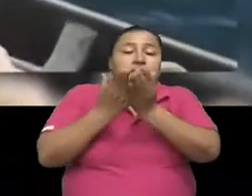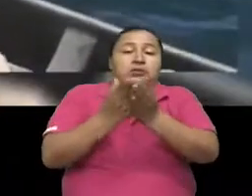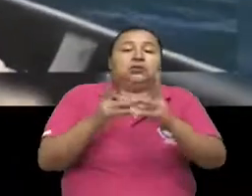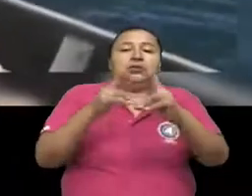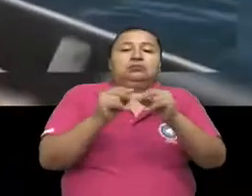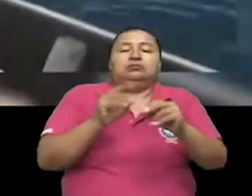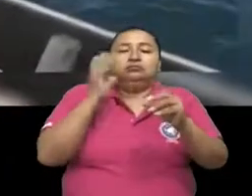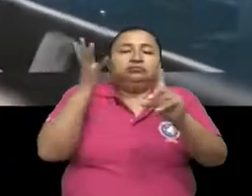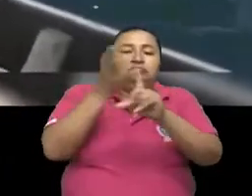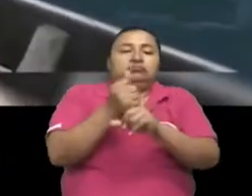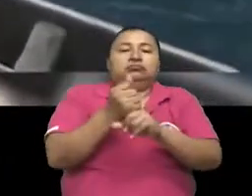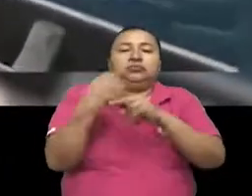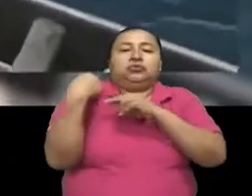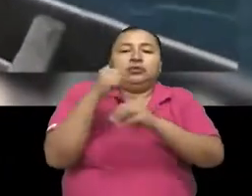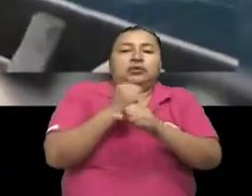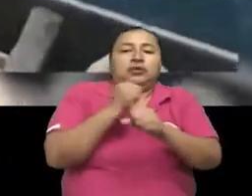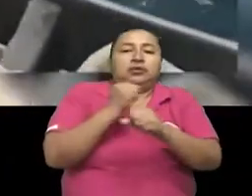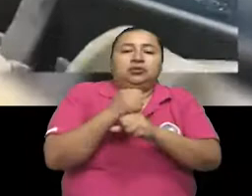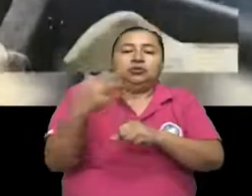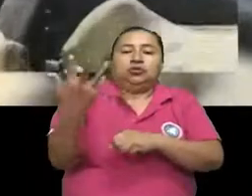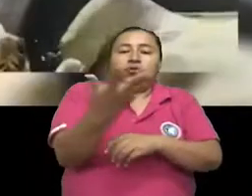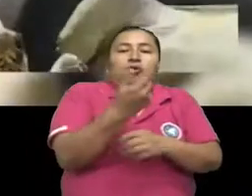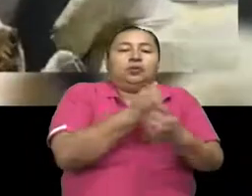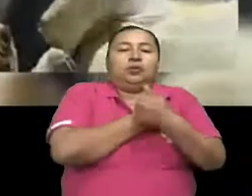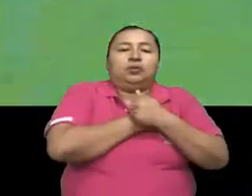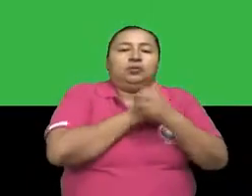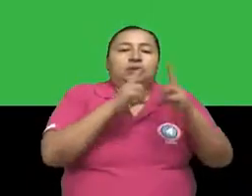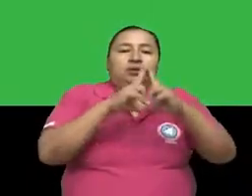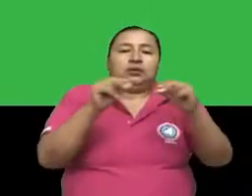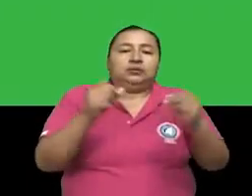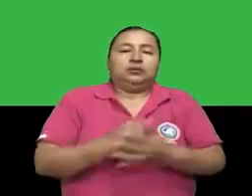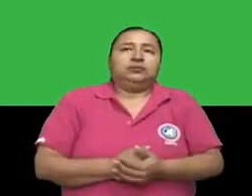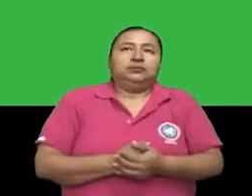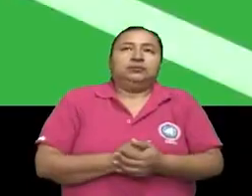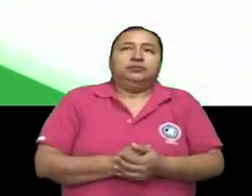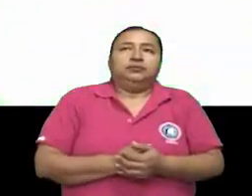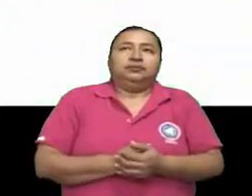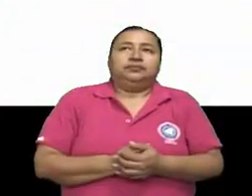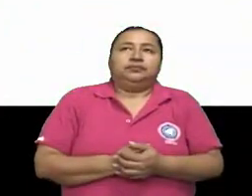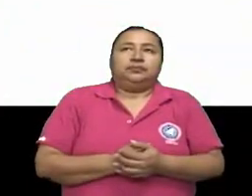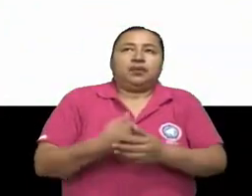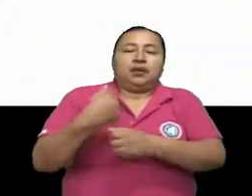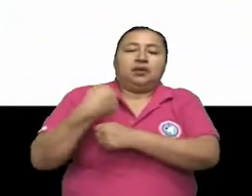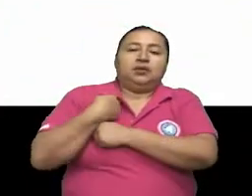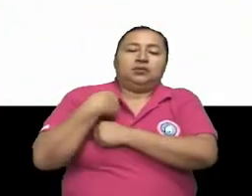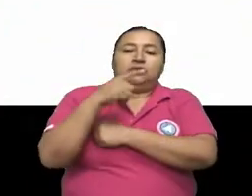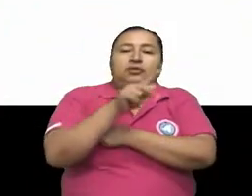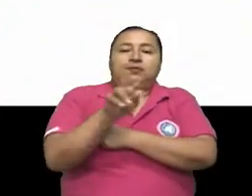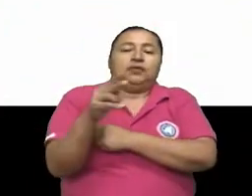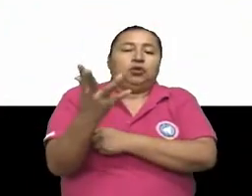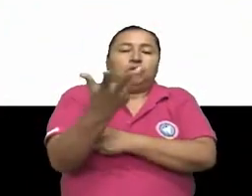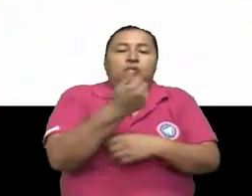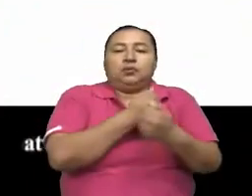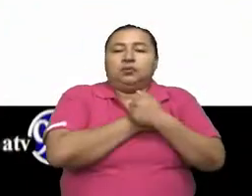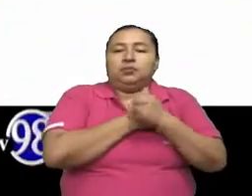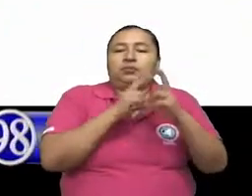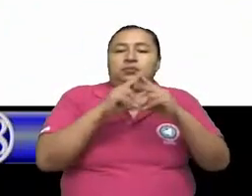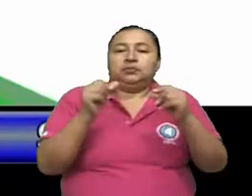sus misiones y tareas. Todo por la patria. Ejército TV, todo por la